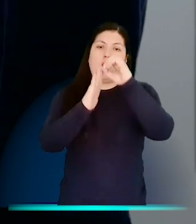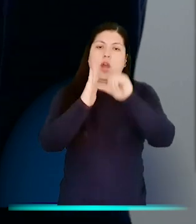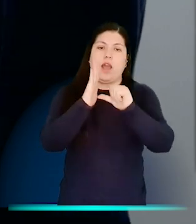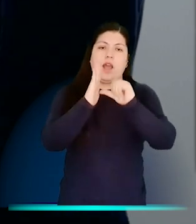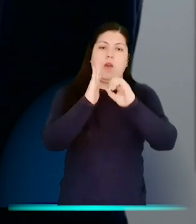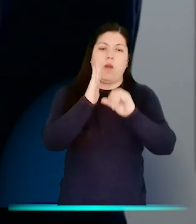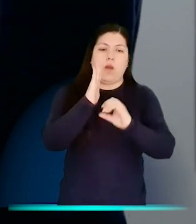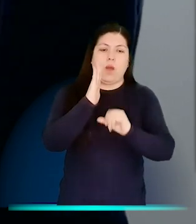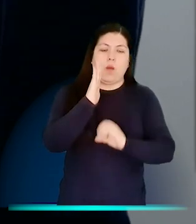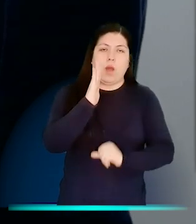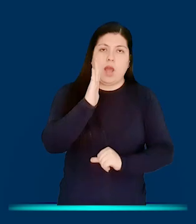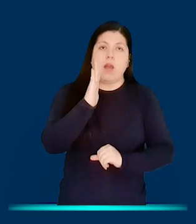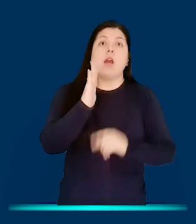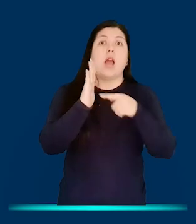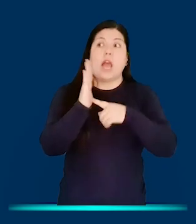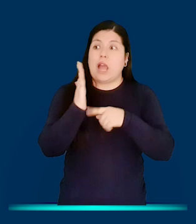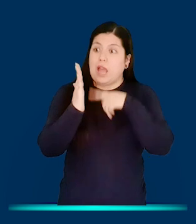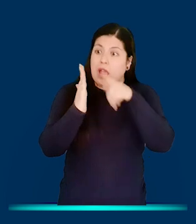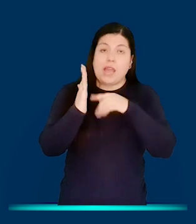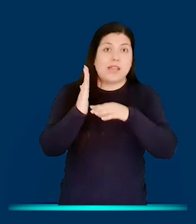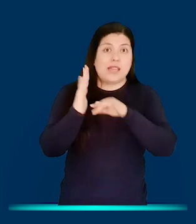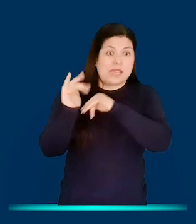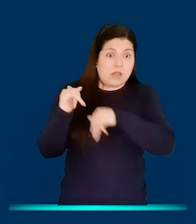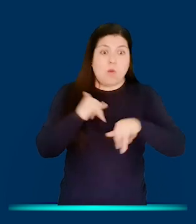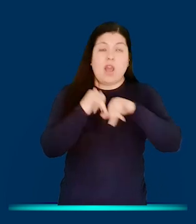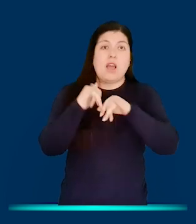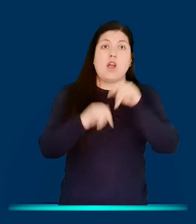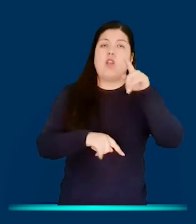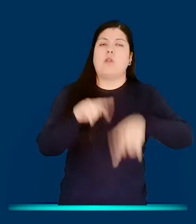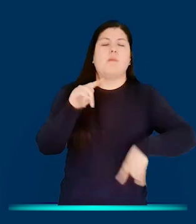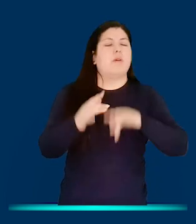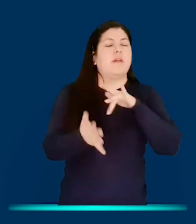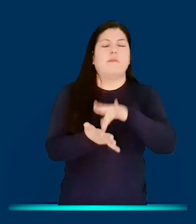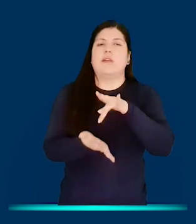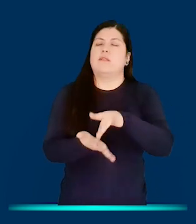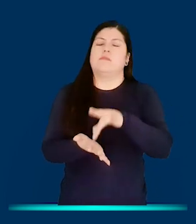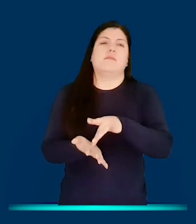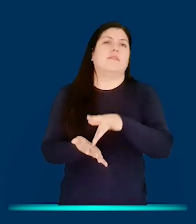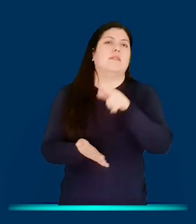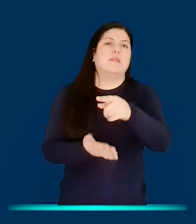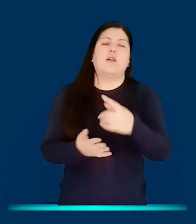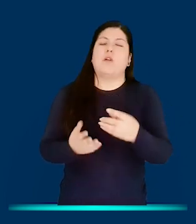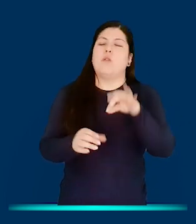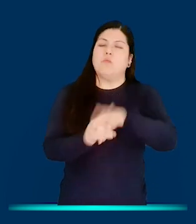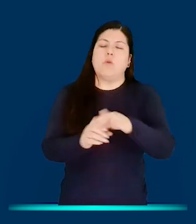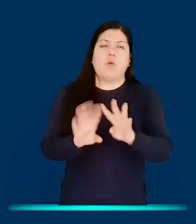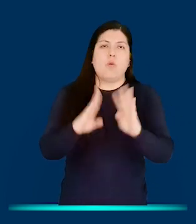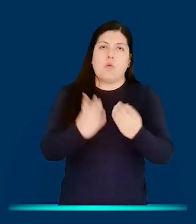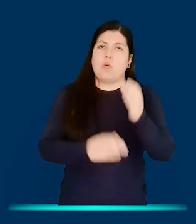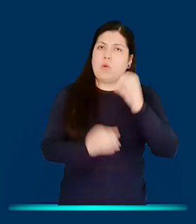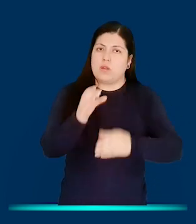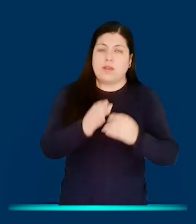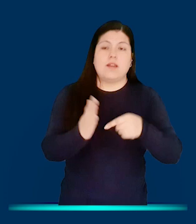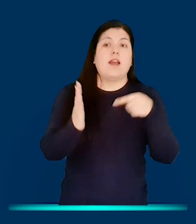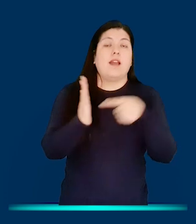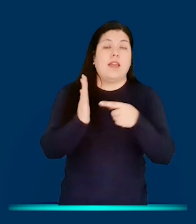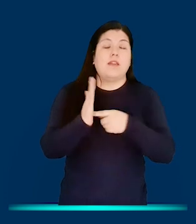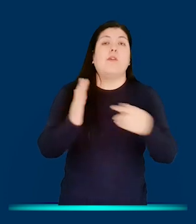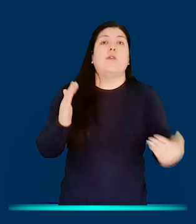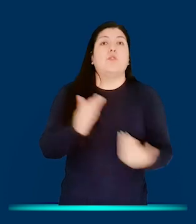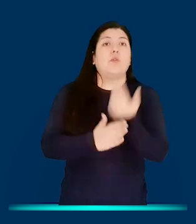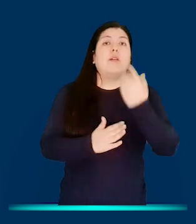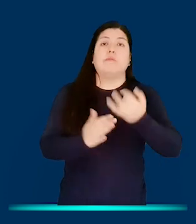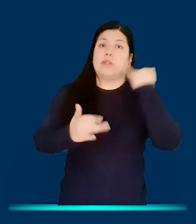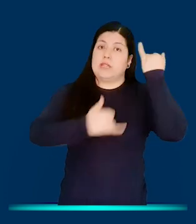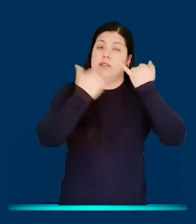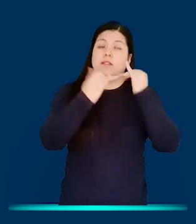mujer. Si no estaban conformados por un hombre y una mujer, esas listas no tenían vocación de poder participar en las elecciones de Congreso. Digamos,